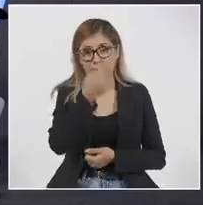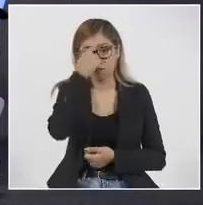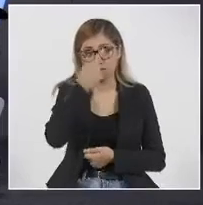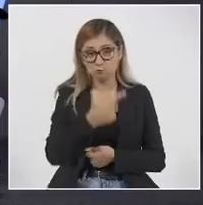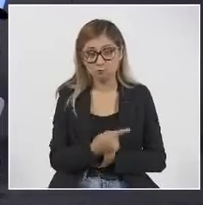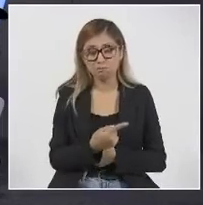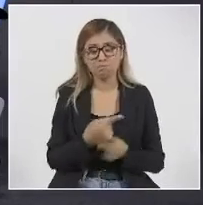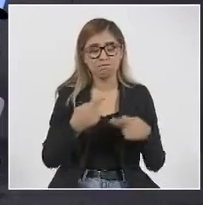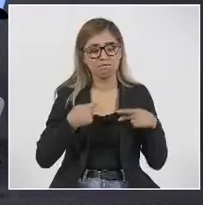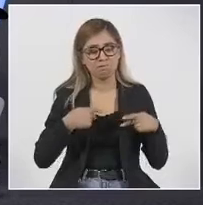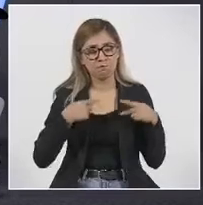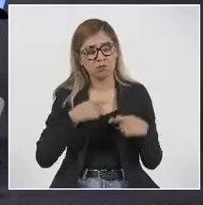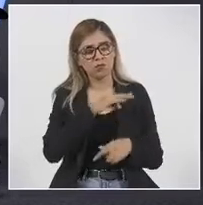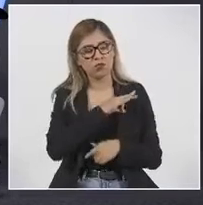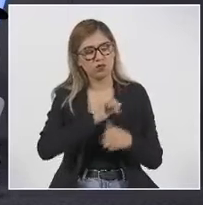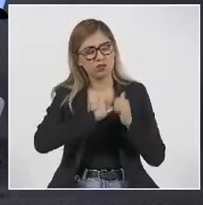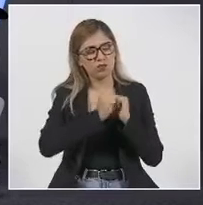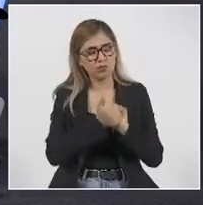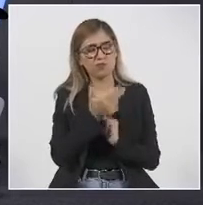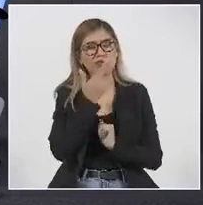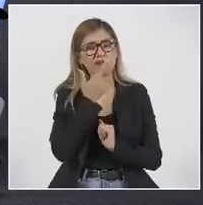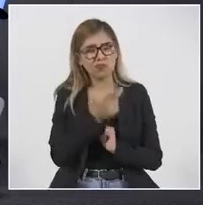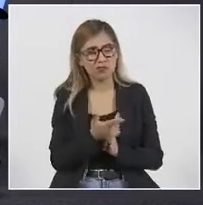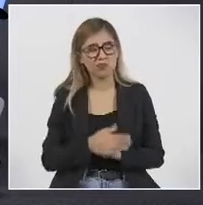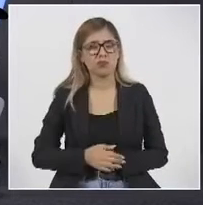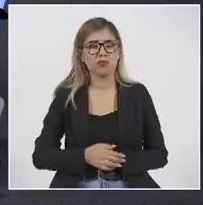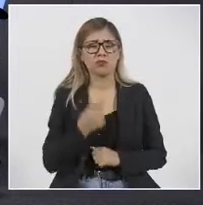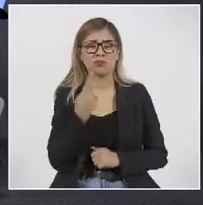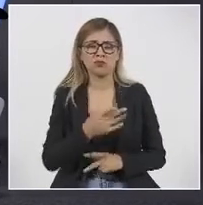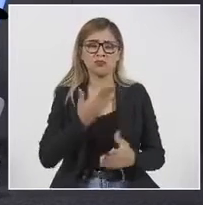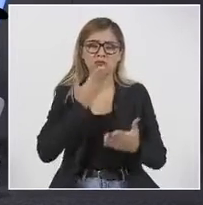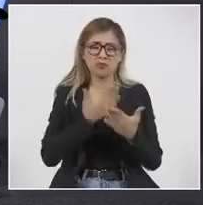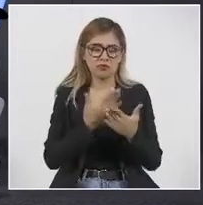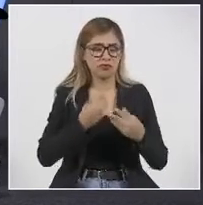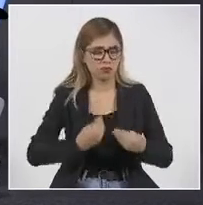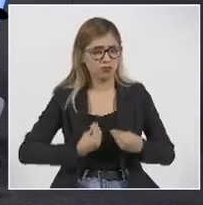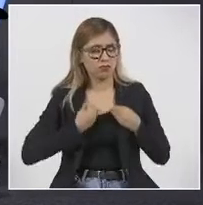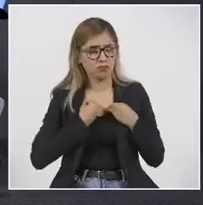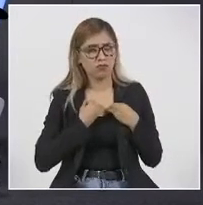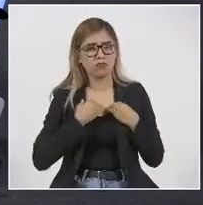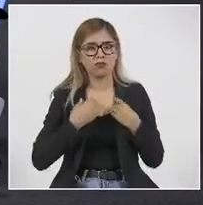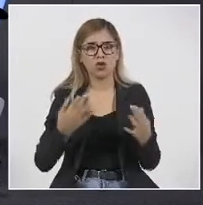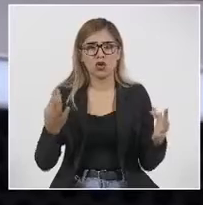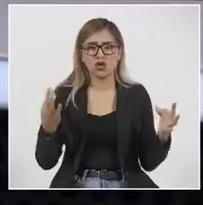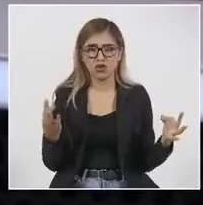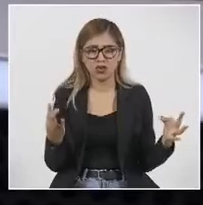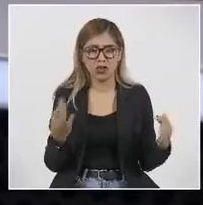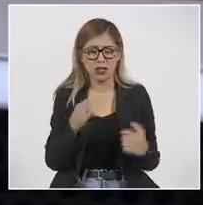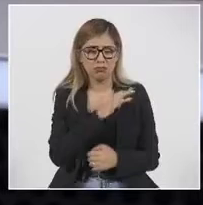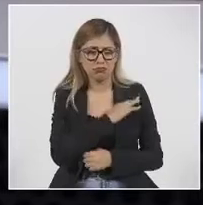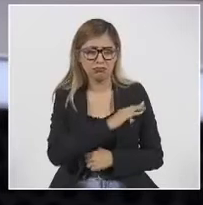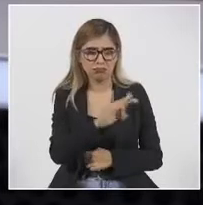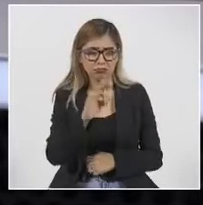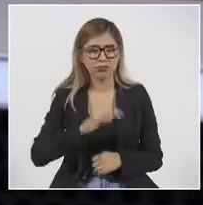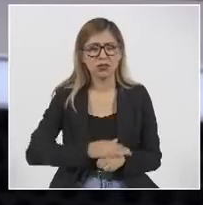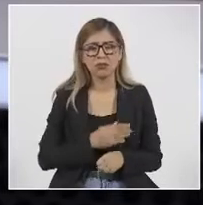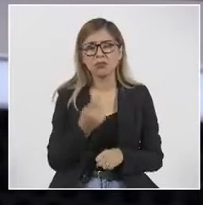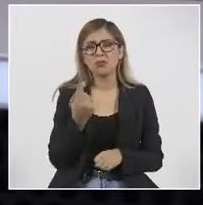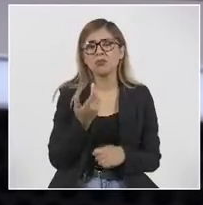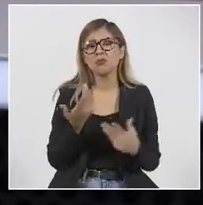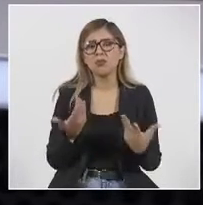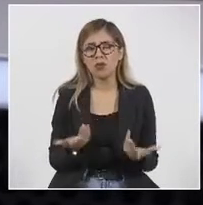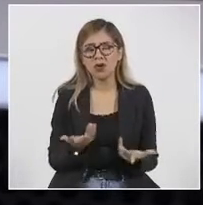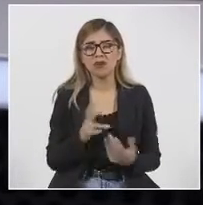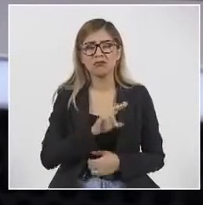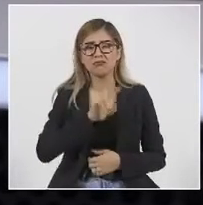a recuperar el bienestar, que es el tema central de esta masterclass de yoga, ¿no? El bienestar, porque al final de